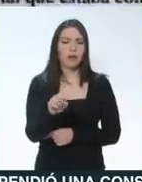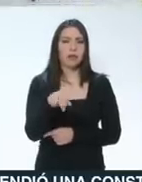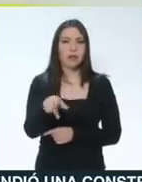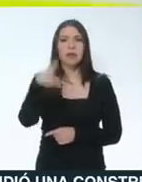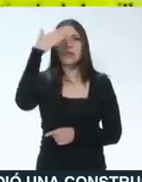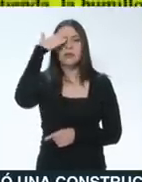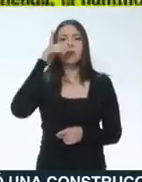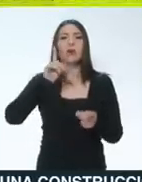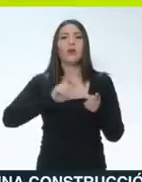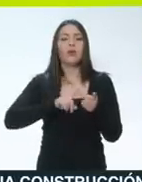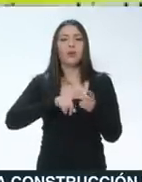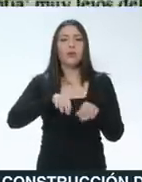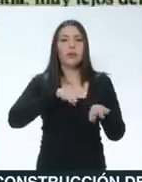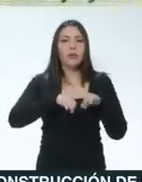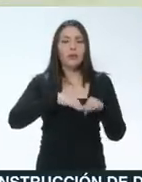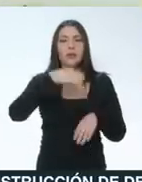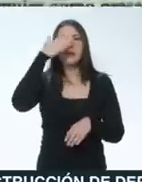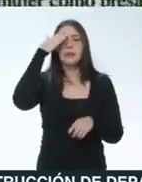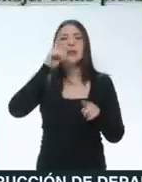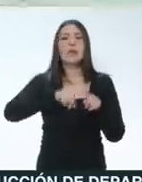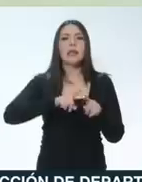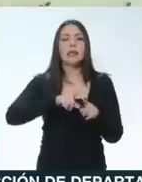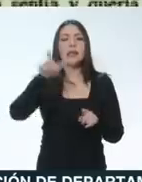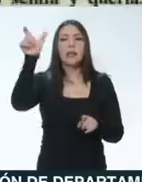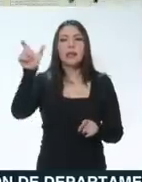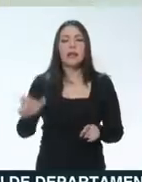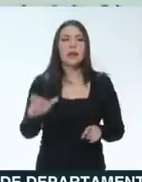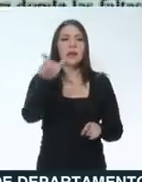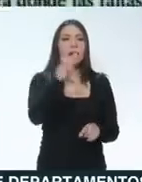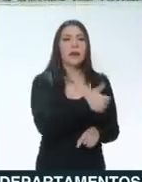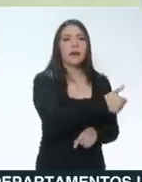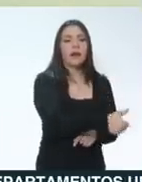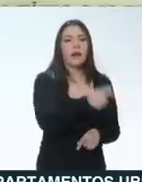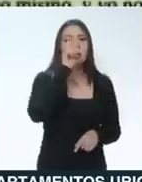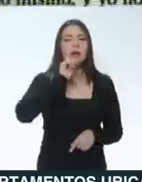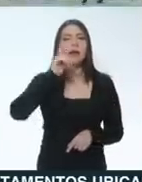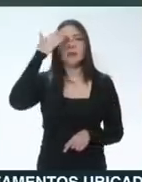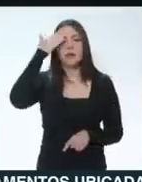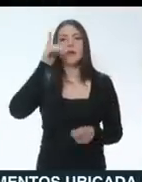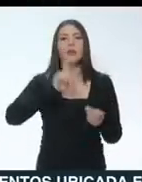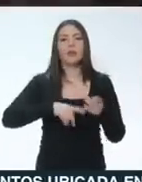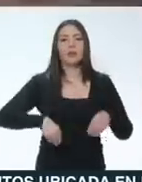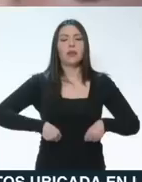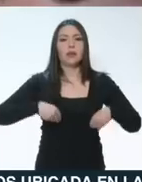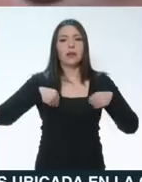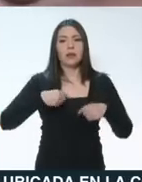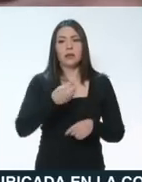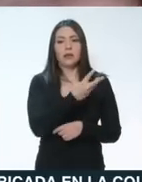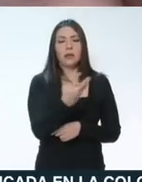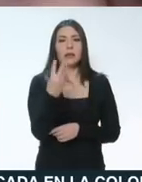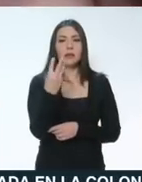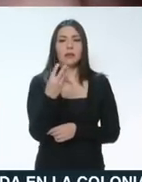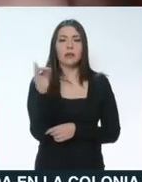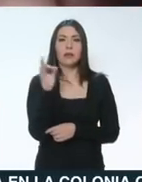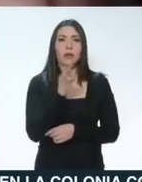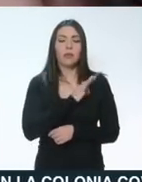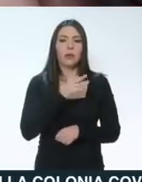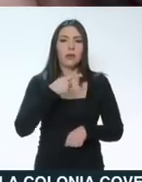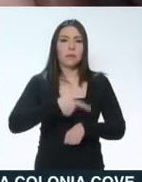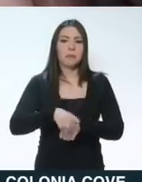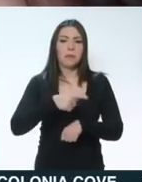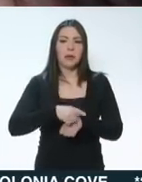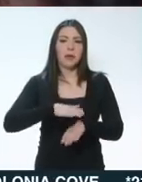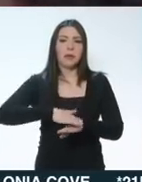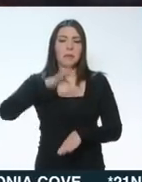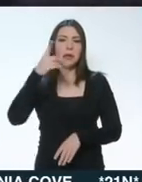ellas, sabe dónde trabajan, sabe quién son, sabe dónde viven. Yo creo que ellas son más vulnerables que yo en este